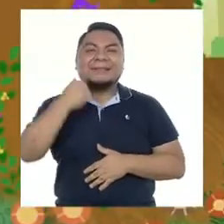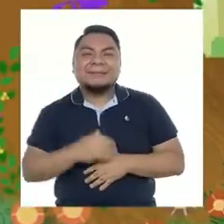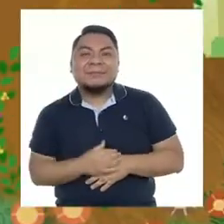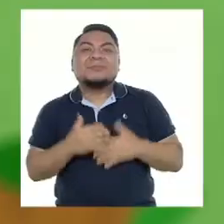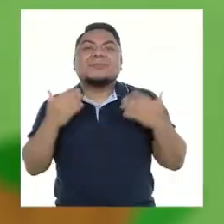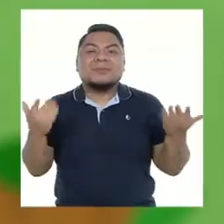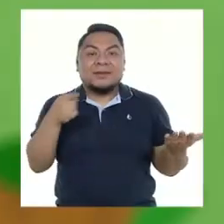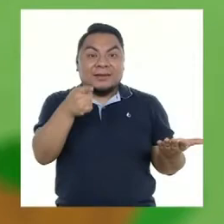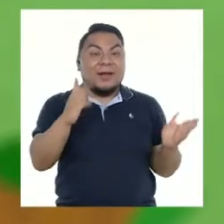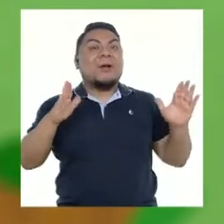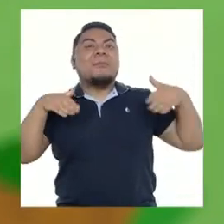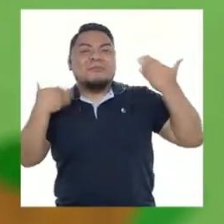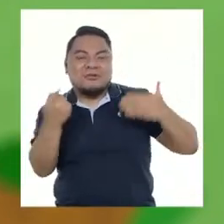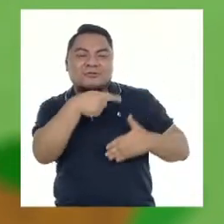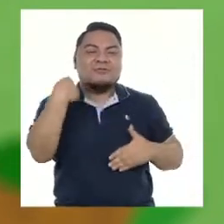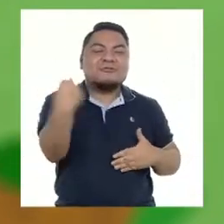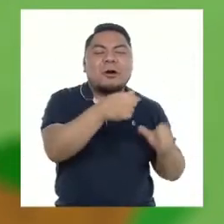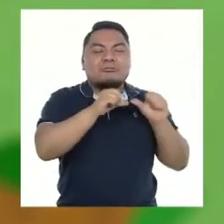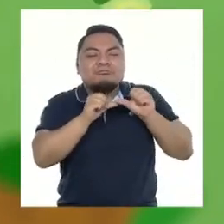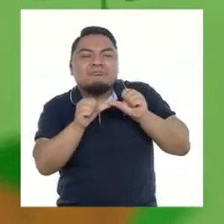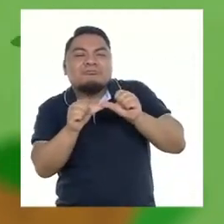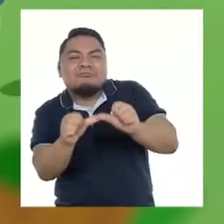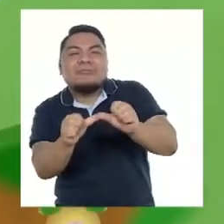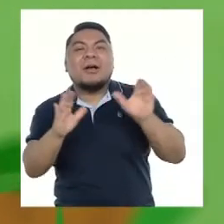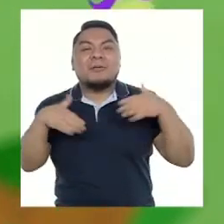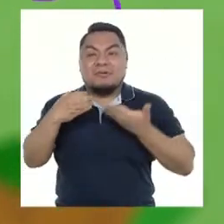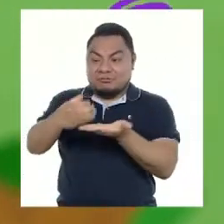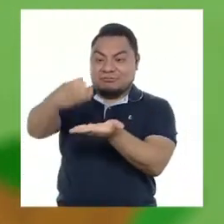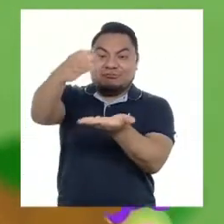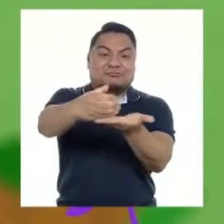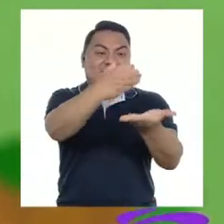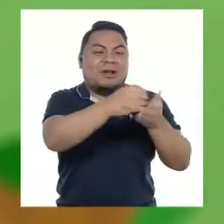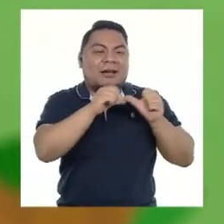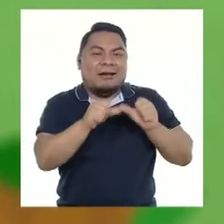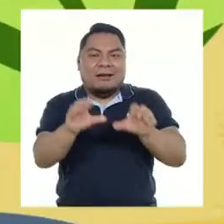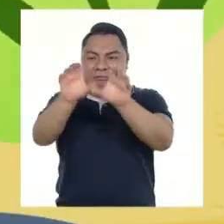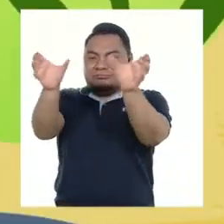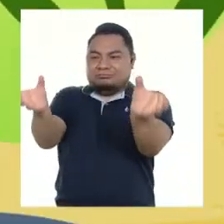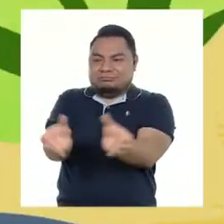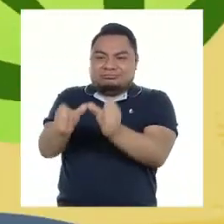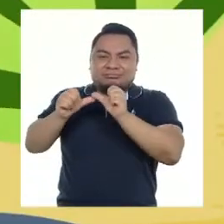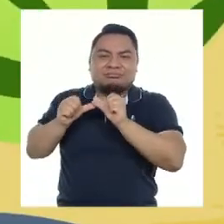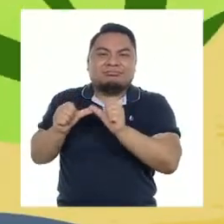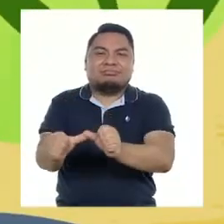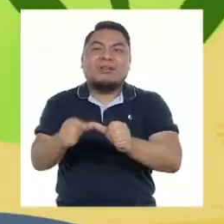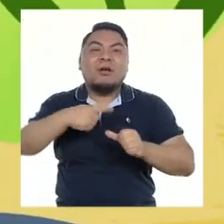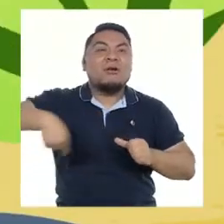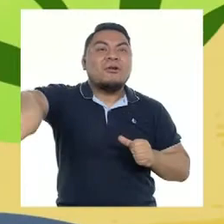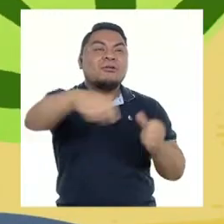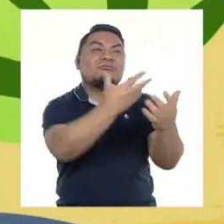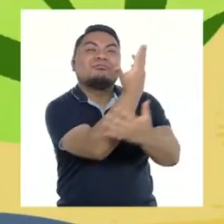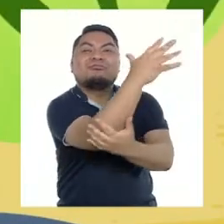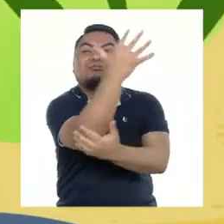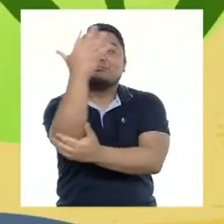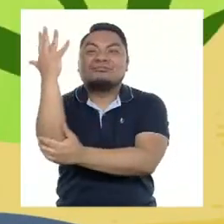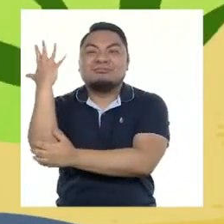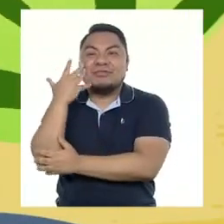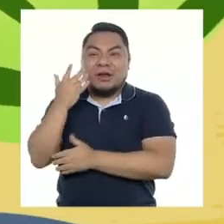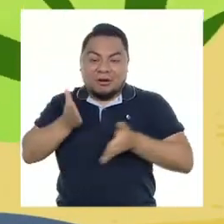semillas. O si podemos conservar. O si podemos. ¡Desierto!